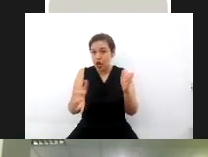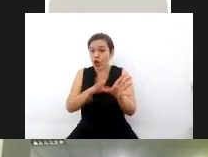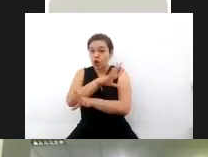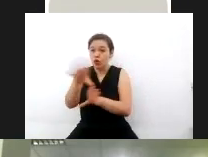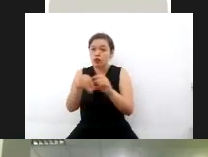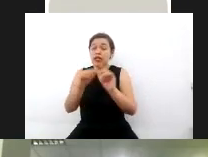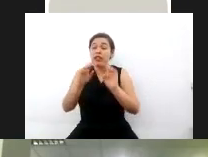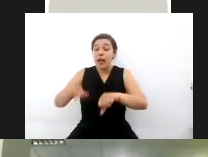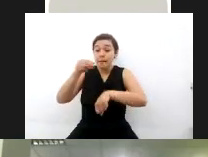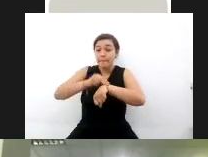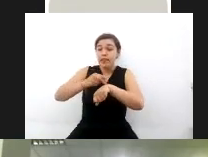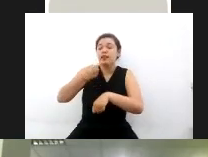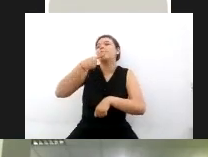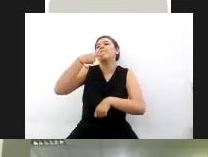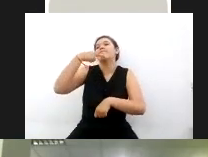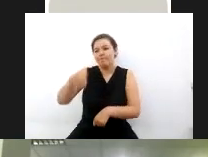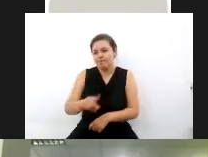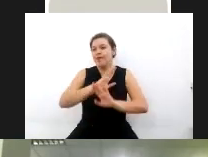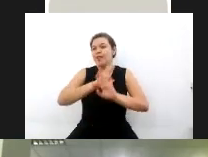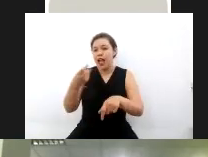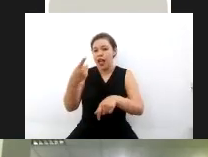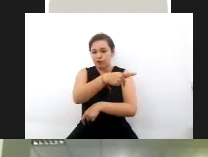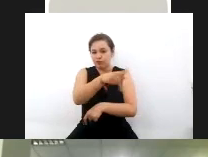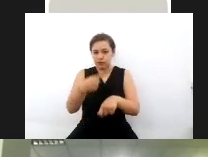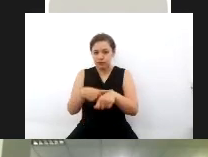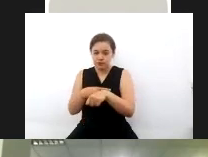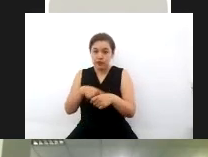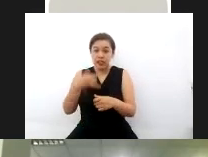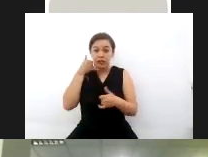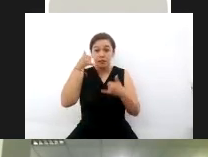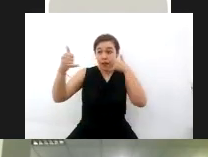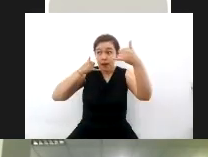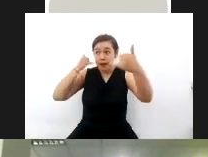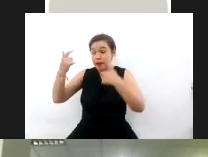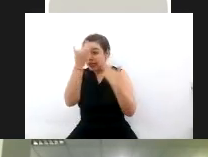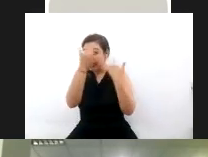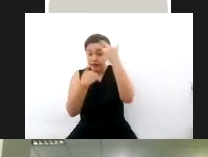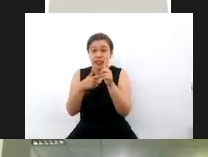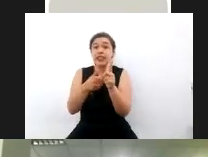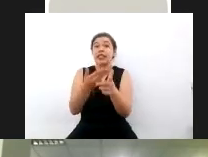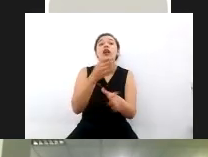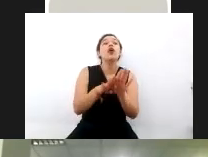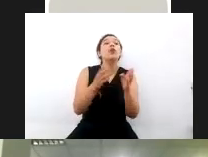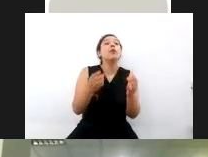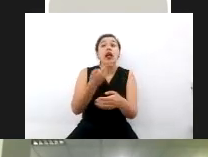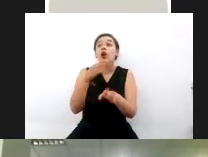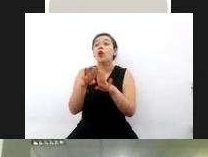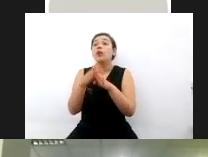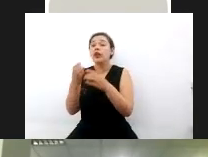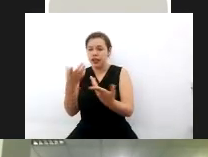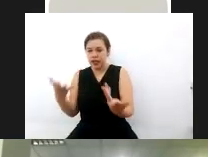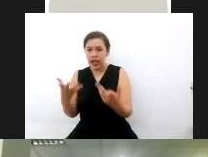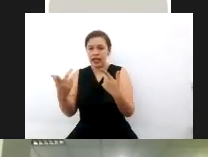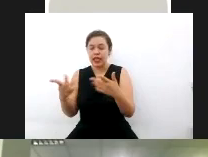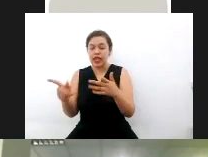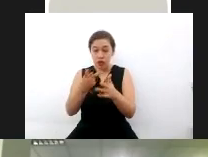diagnóstico médico. Hay que darle seguimiento vía telefónica a todos estos casos y la reapertura se va a dar cuando el diagnóstico ya